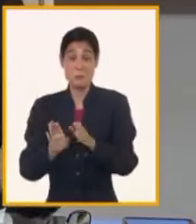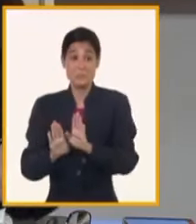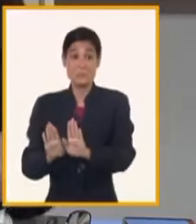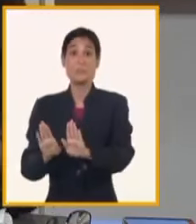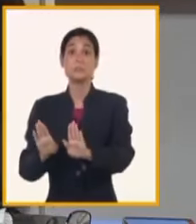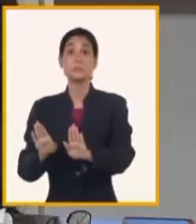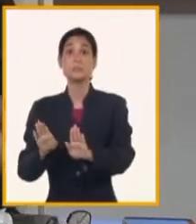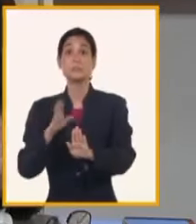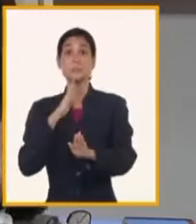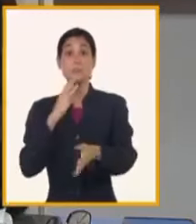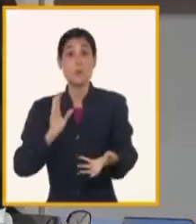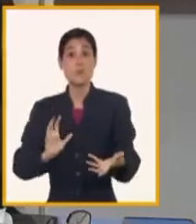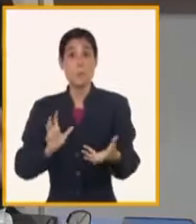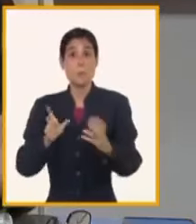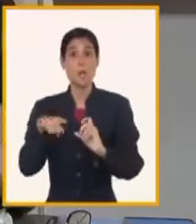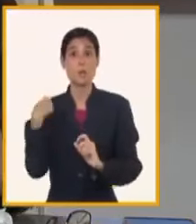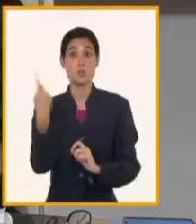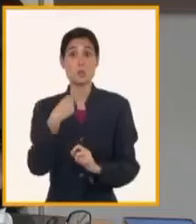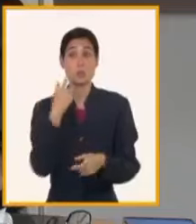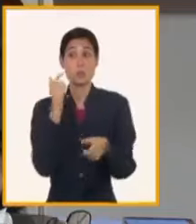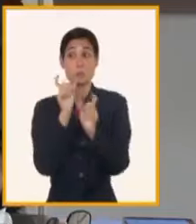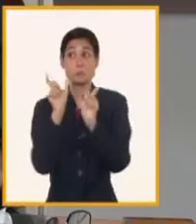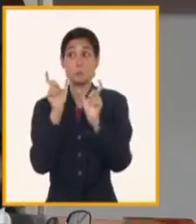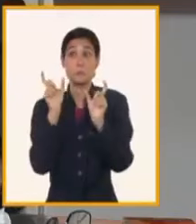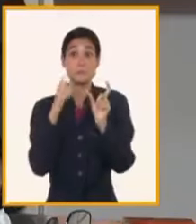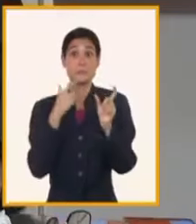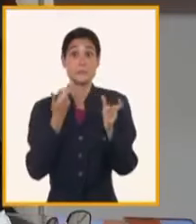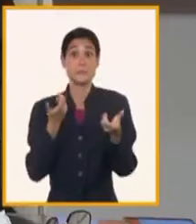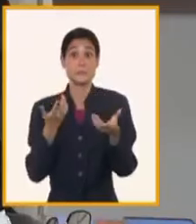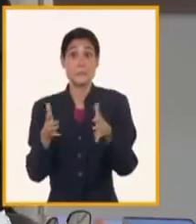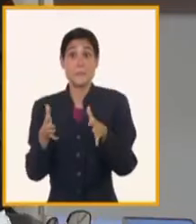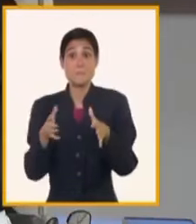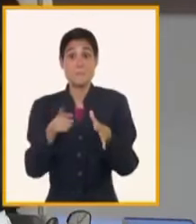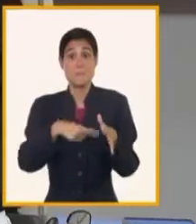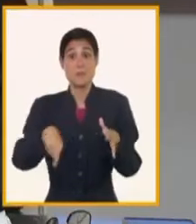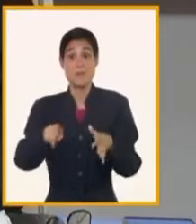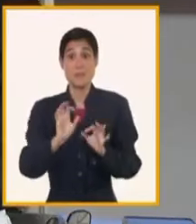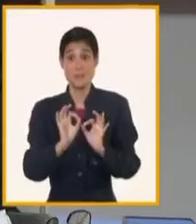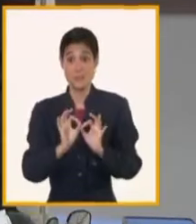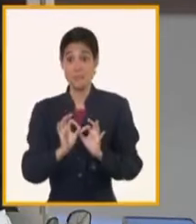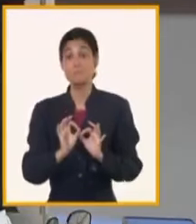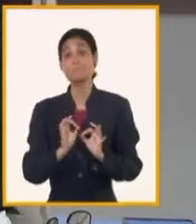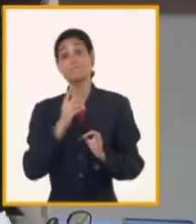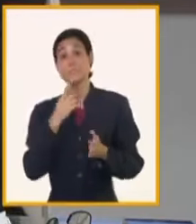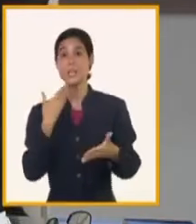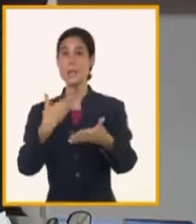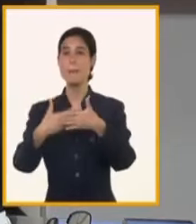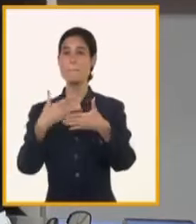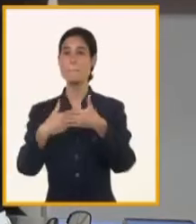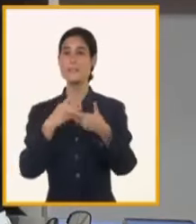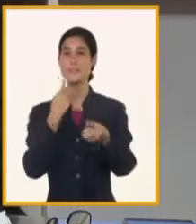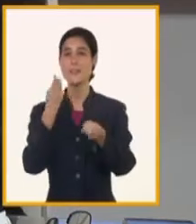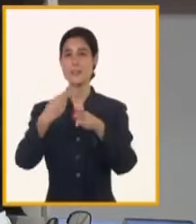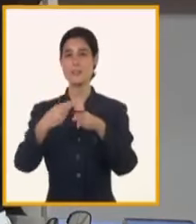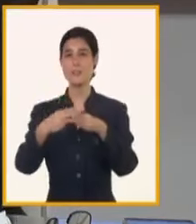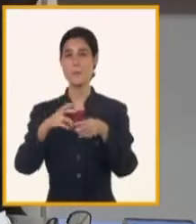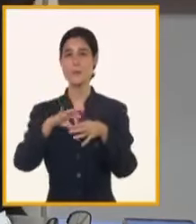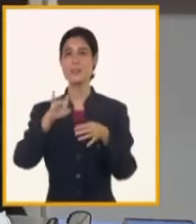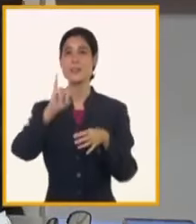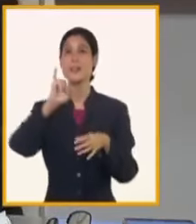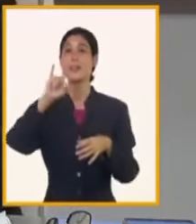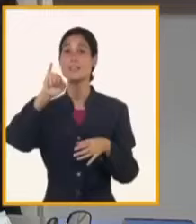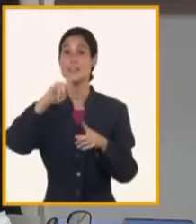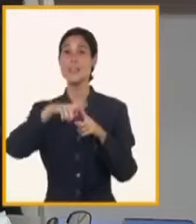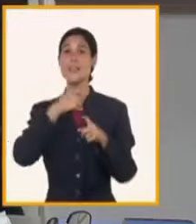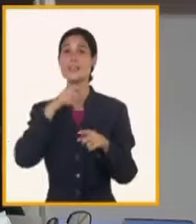comunicación funciona aunque sean las 3 de la mañana las 4 de la mañana la más fuerte y guitera tiene una importancia vital Porque primero es la unidad más